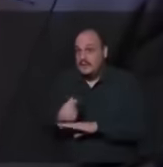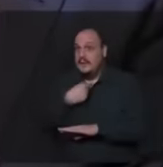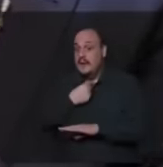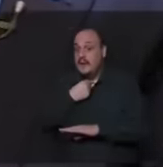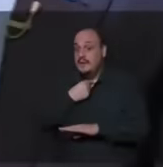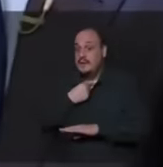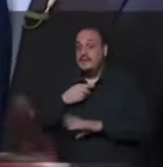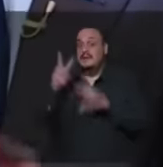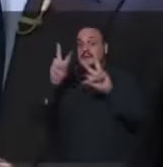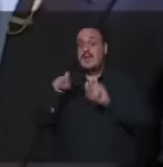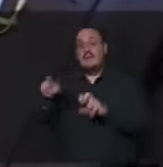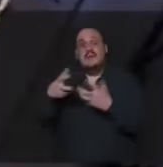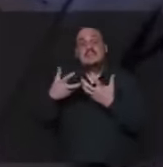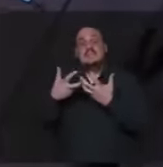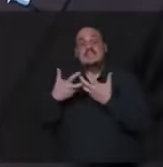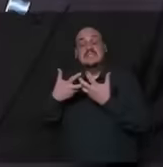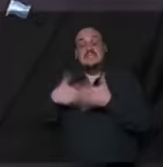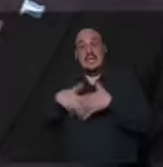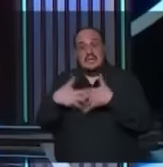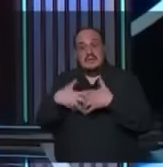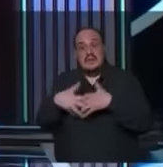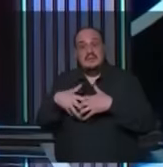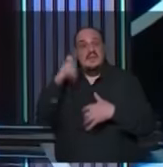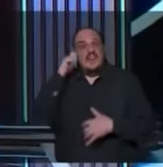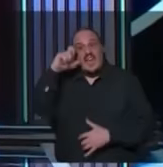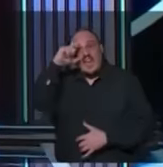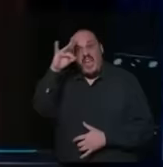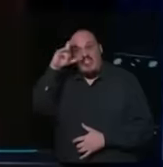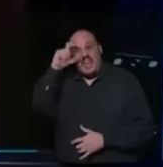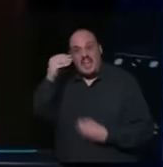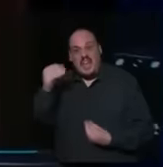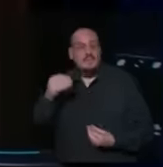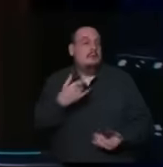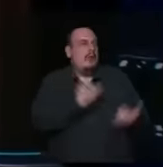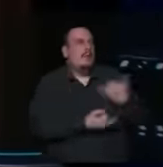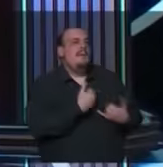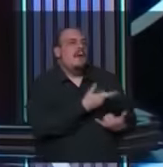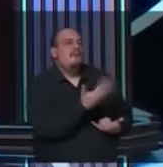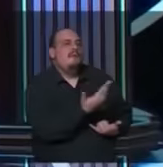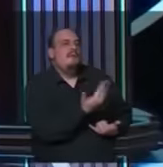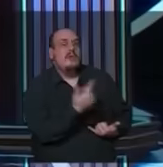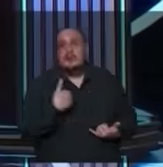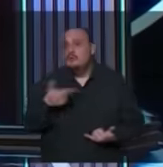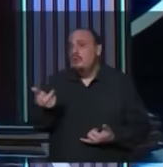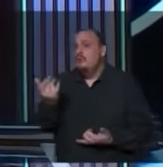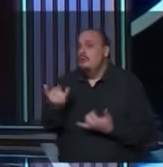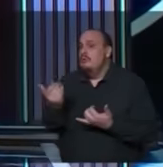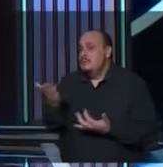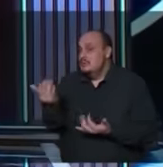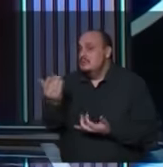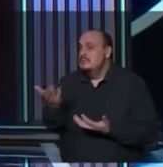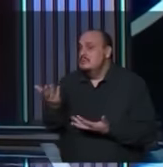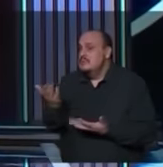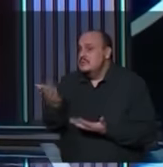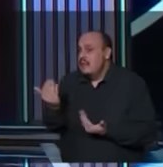ni siquiera conocés el sistema. ¿Qué es el GDE? No, explícamelo vos, que lo no, sabés no, todo. No, contanos qué es el no, GDE. No, yo quiero saber vos.